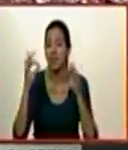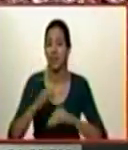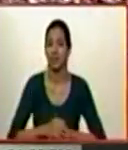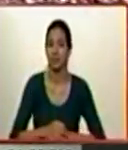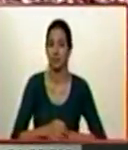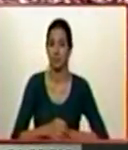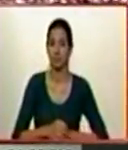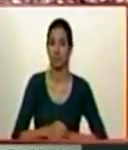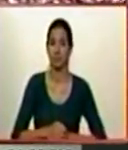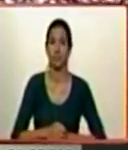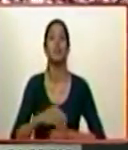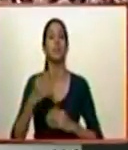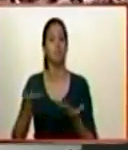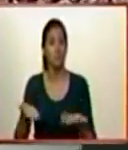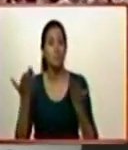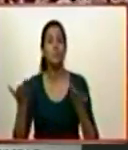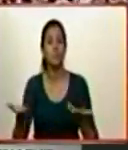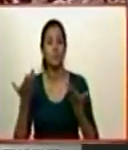¡Alerta!